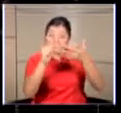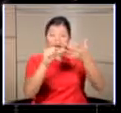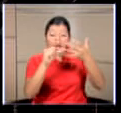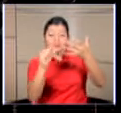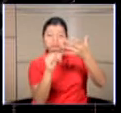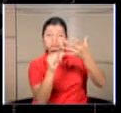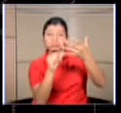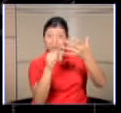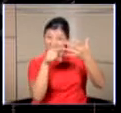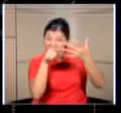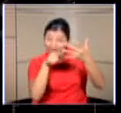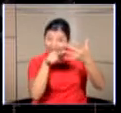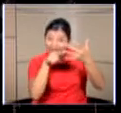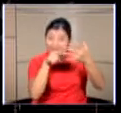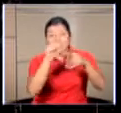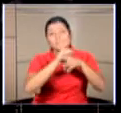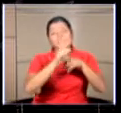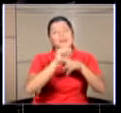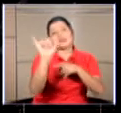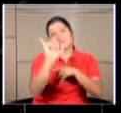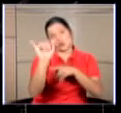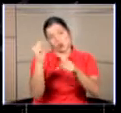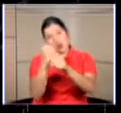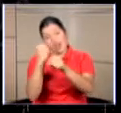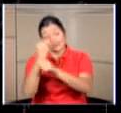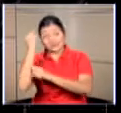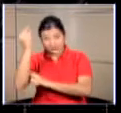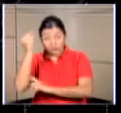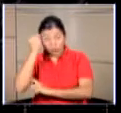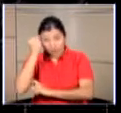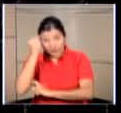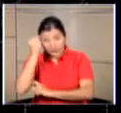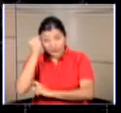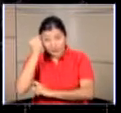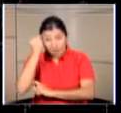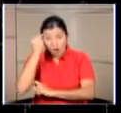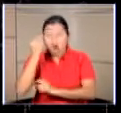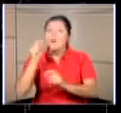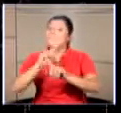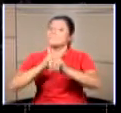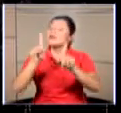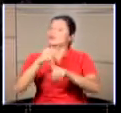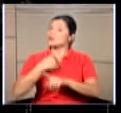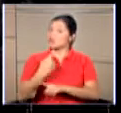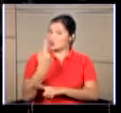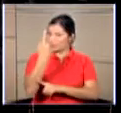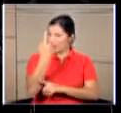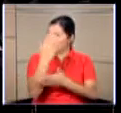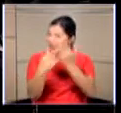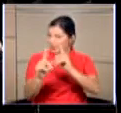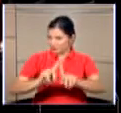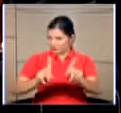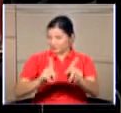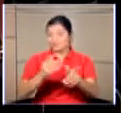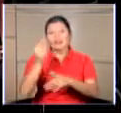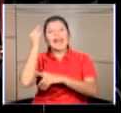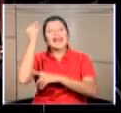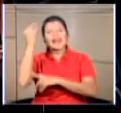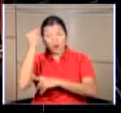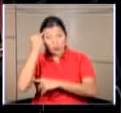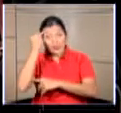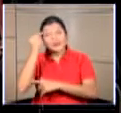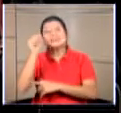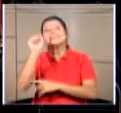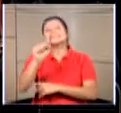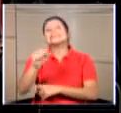ejercicio presupuestario que también de alguna u otra manera se hace en el gobierno, con una diferencia, y es que en el gobierno sí se puede dar